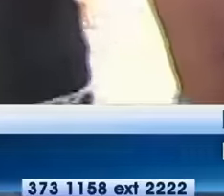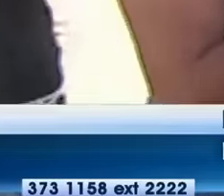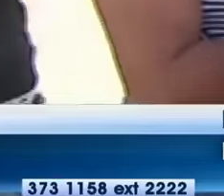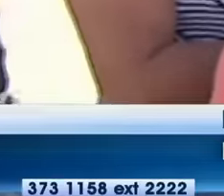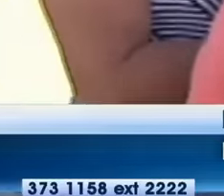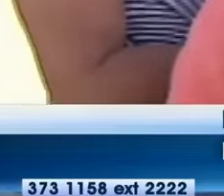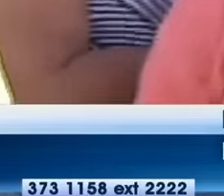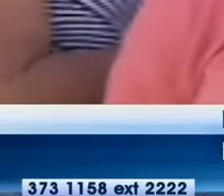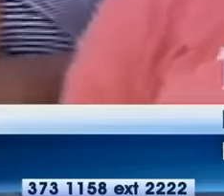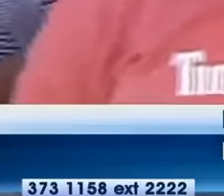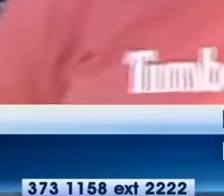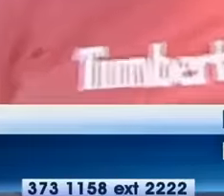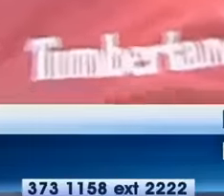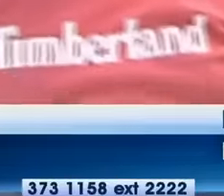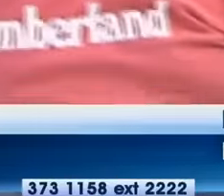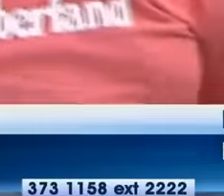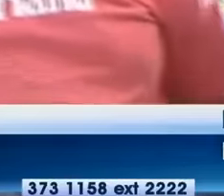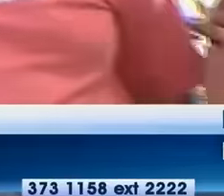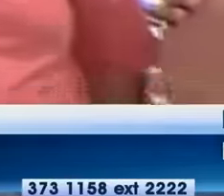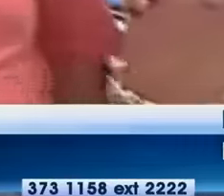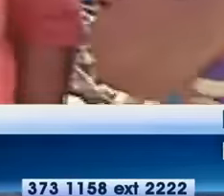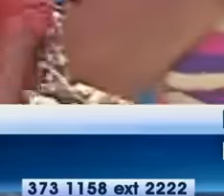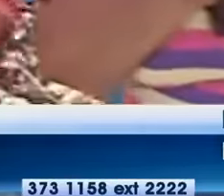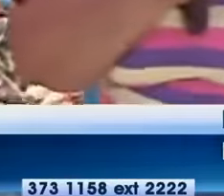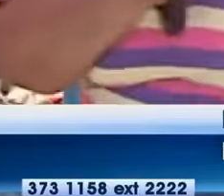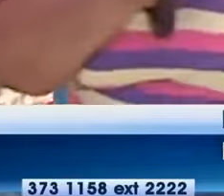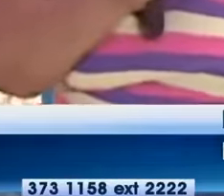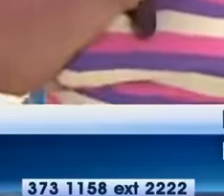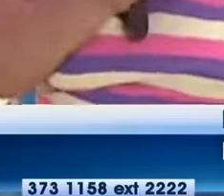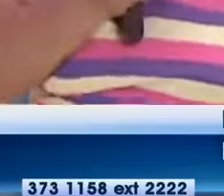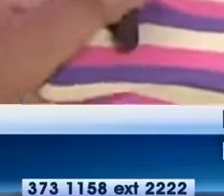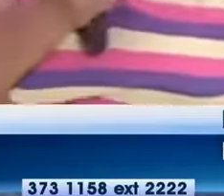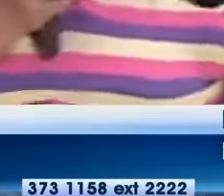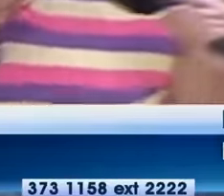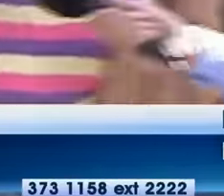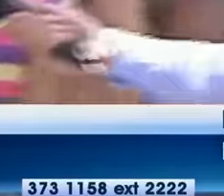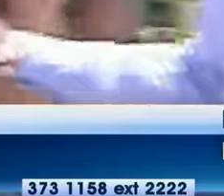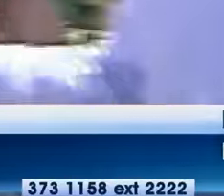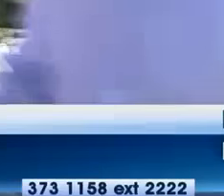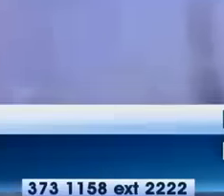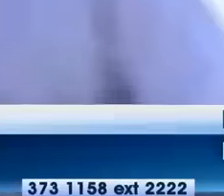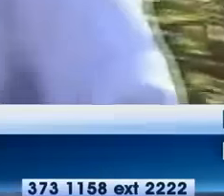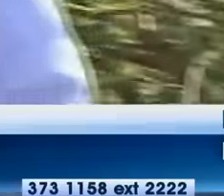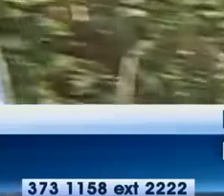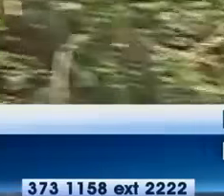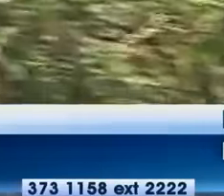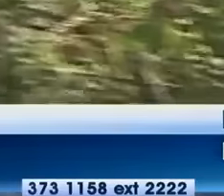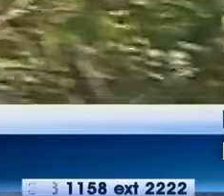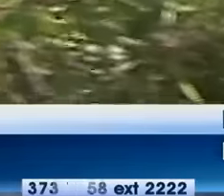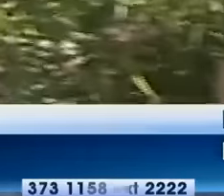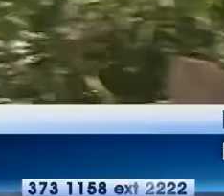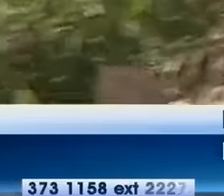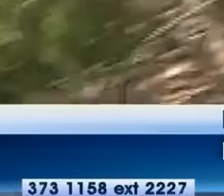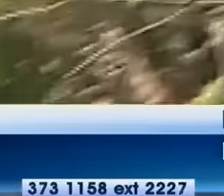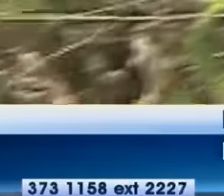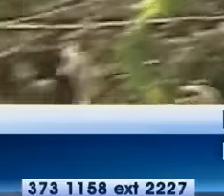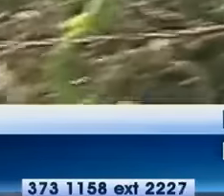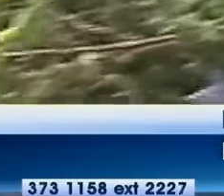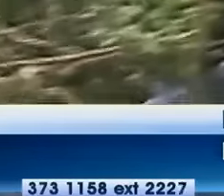limpio, porque esta pestilencia nos trae enfermedades y hay veces usted sabe que la condición no está muy factible para